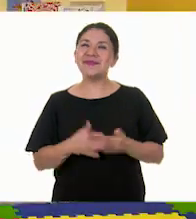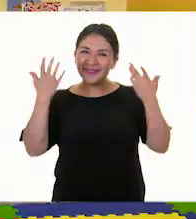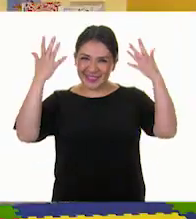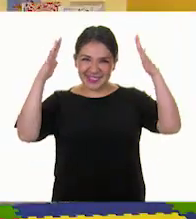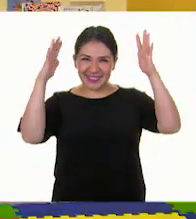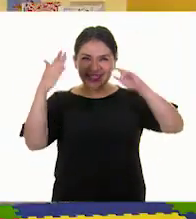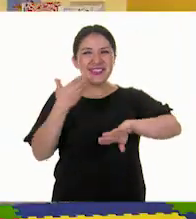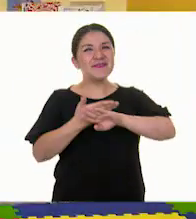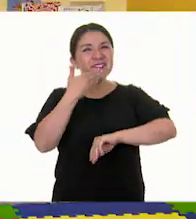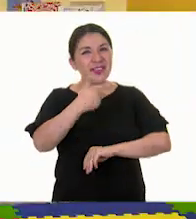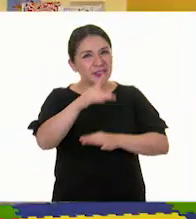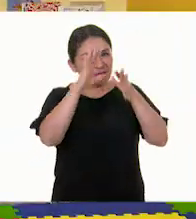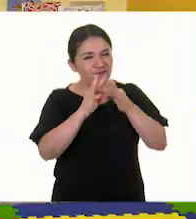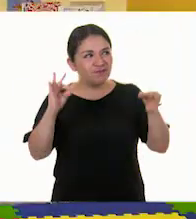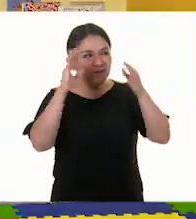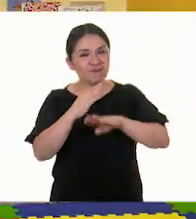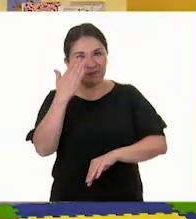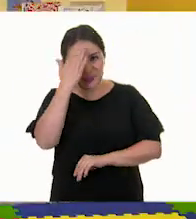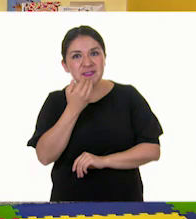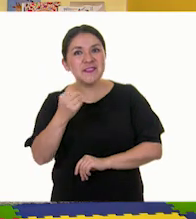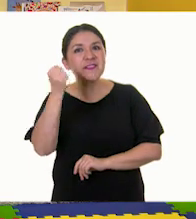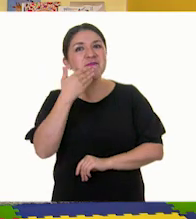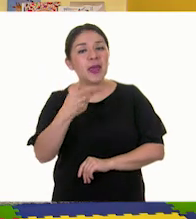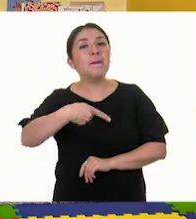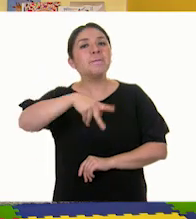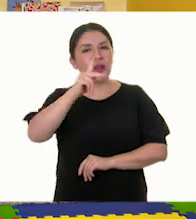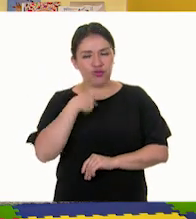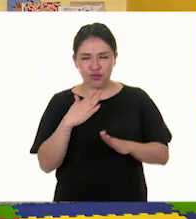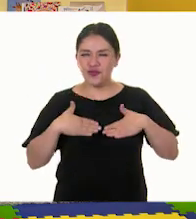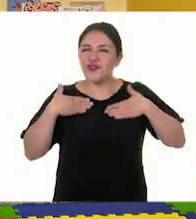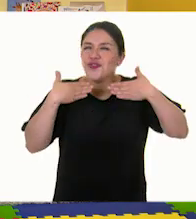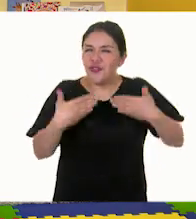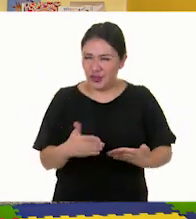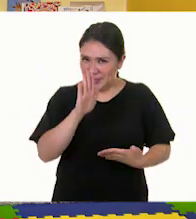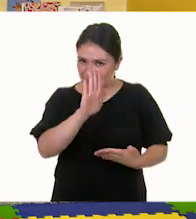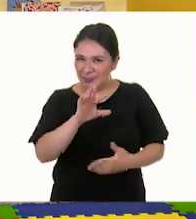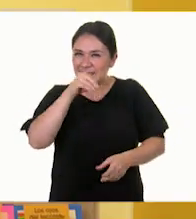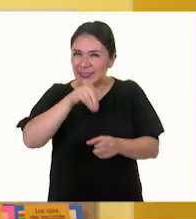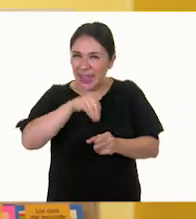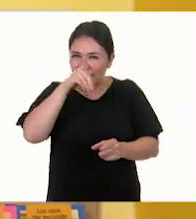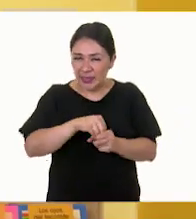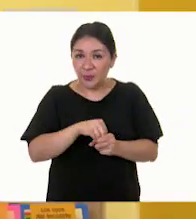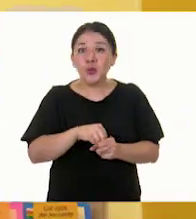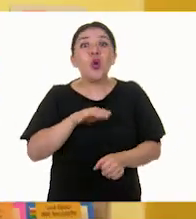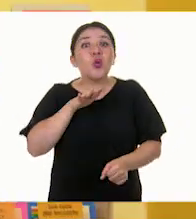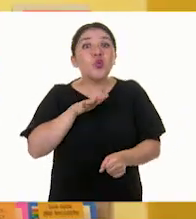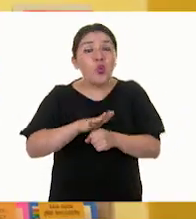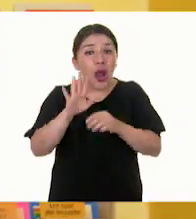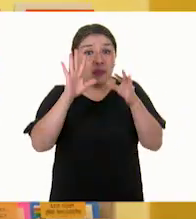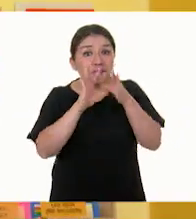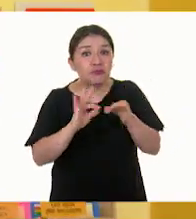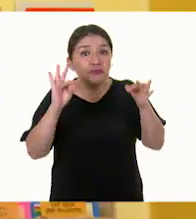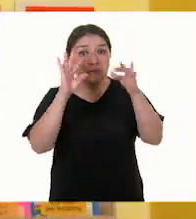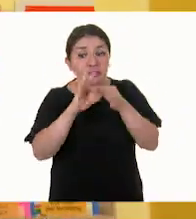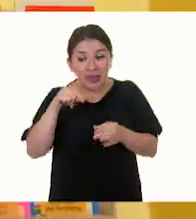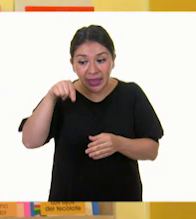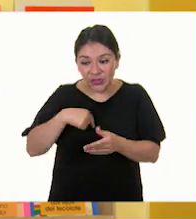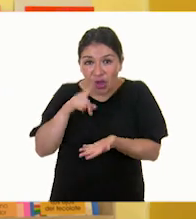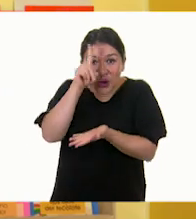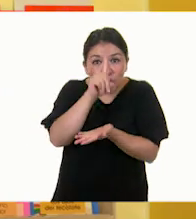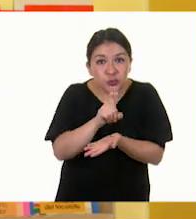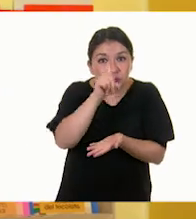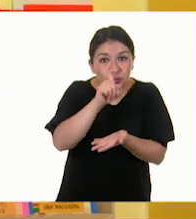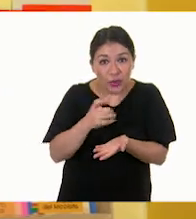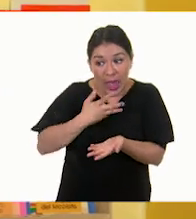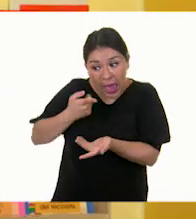¡Bravo, Adriana! Eres una excelente narradora. Pero te voy a confesar un secreto. La fórmula para narrar cuentos no la